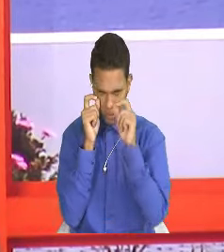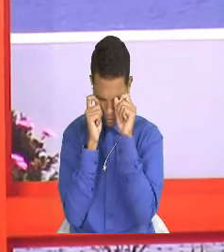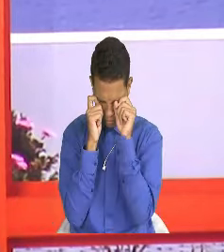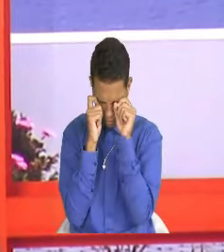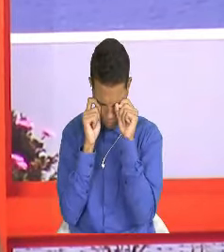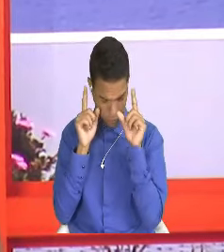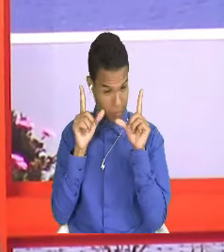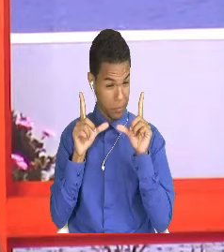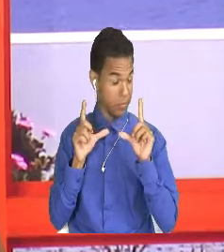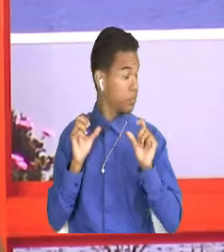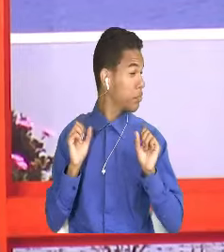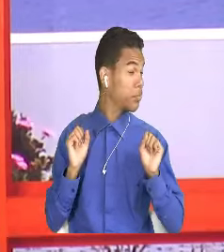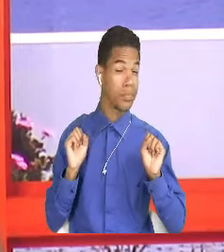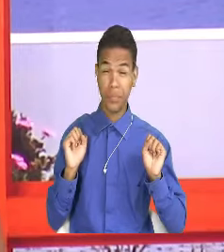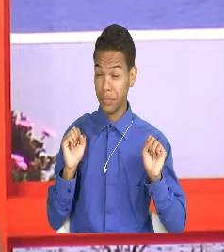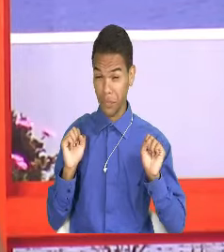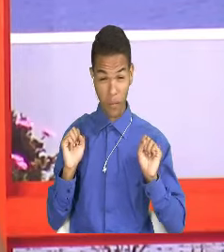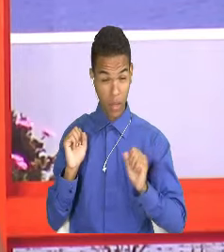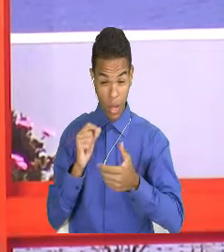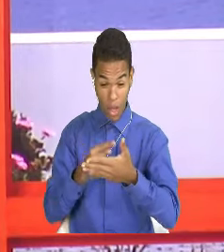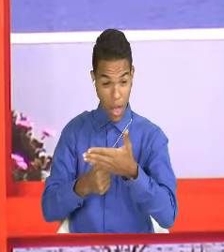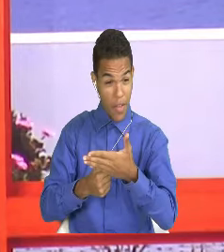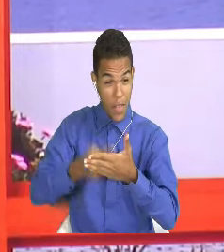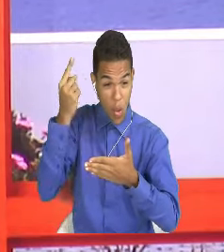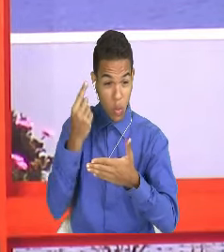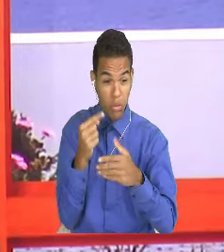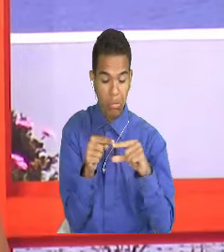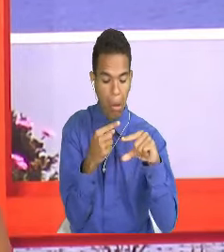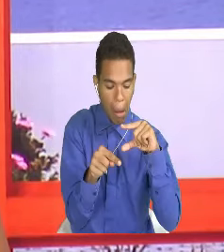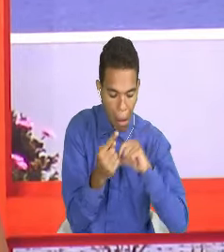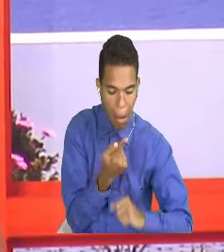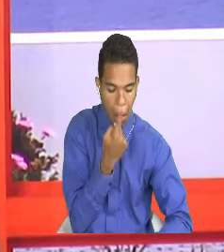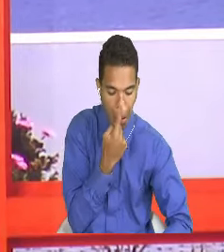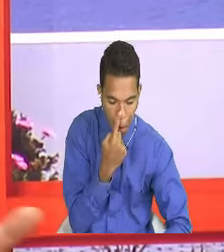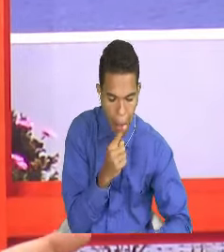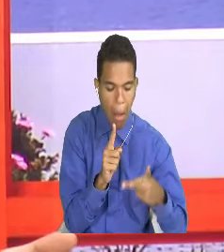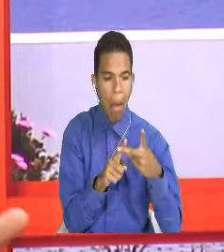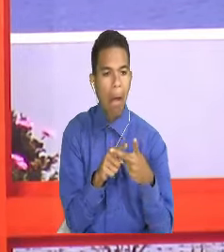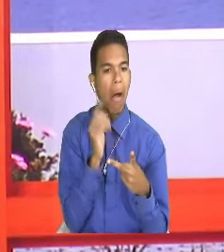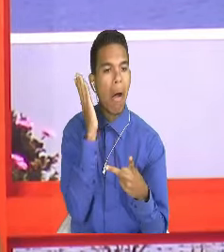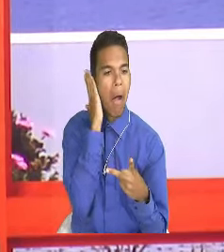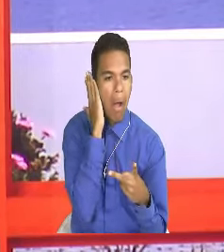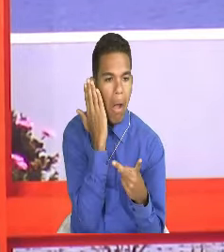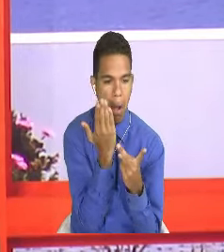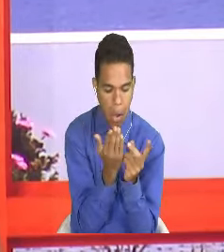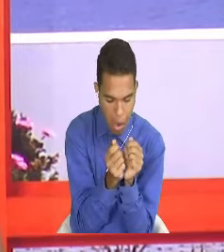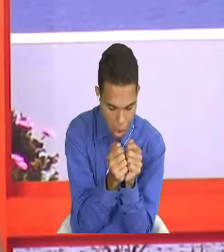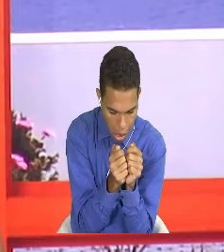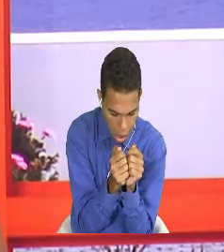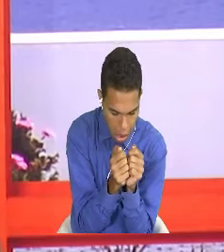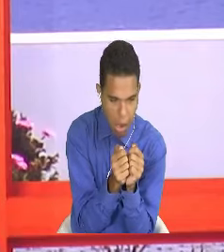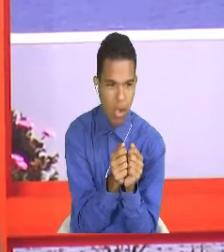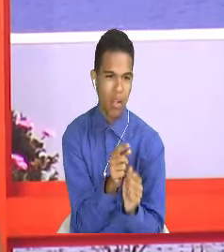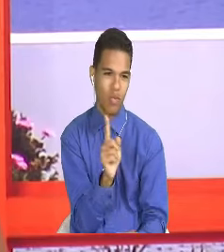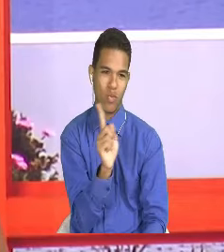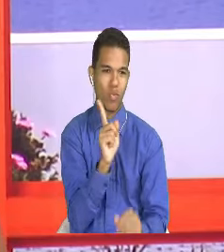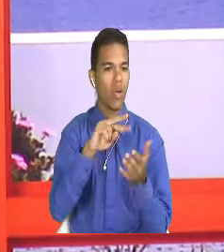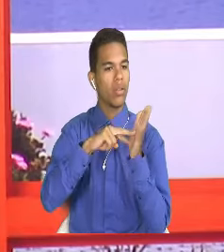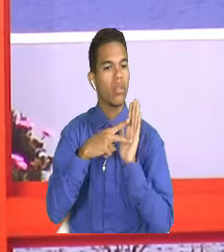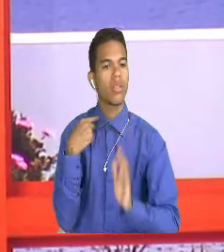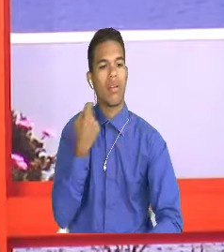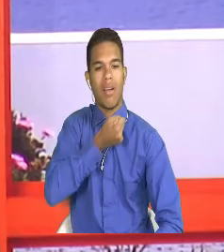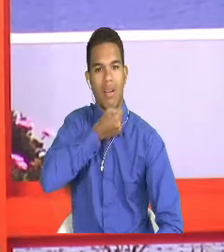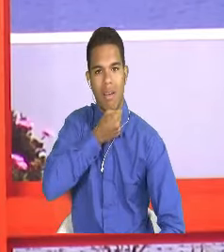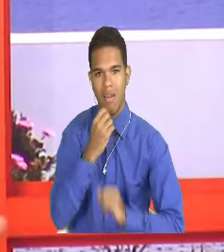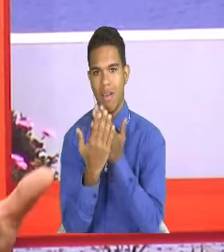sociales, empezar a ver noticias o correos electrónicos, porque ahí también podemos encontrar algunas noticias que pueden ser que positivas o no pueden ser positivas